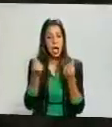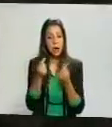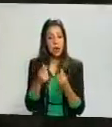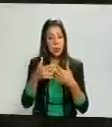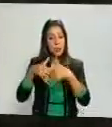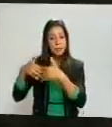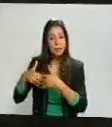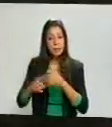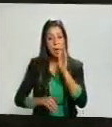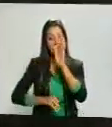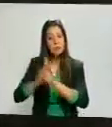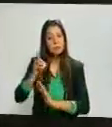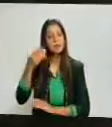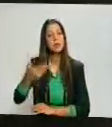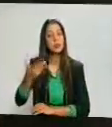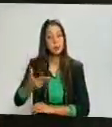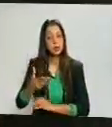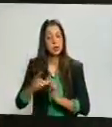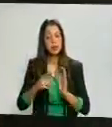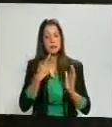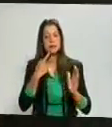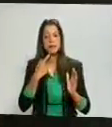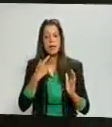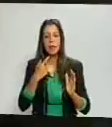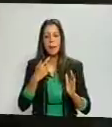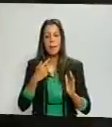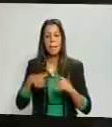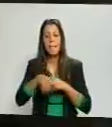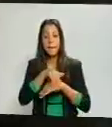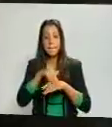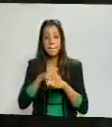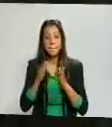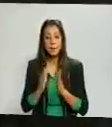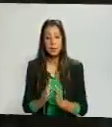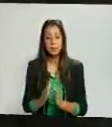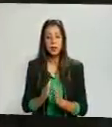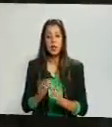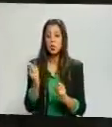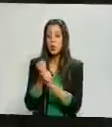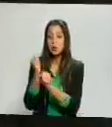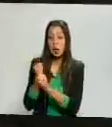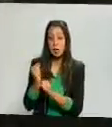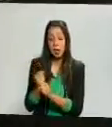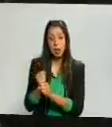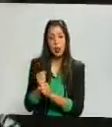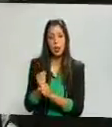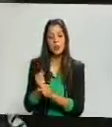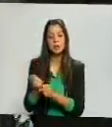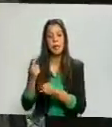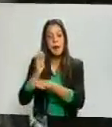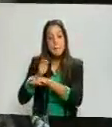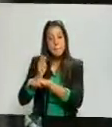en el país. En este mismo contexto, el representante de los trabajadores de Guayana, Ángel Marcano, manifestó